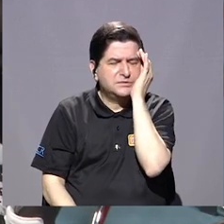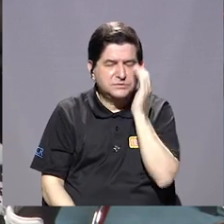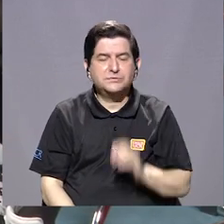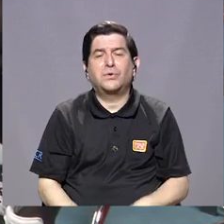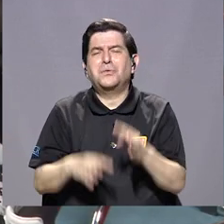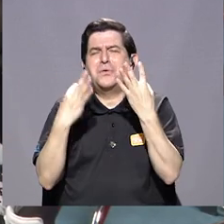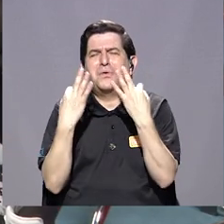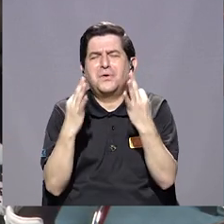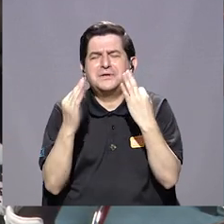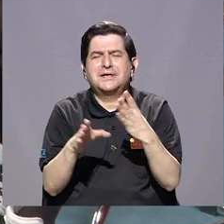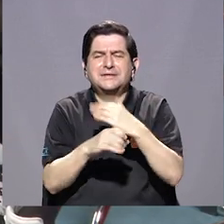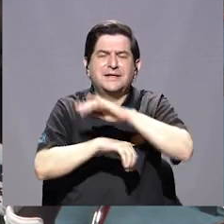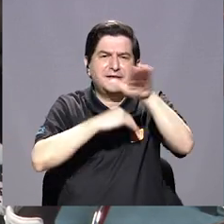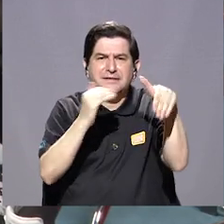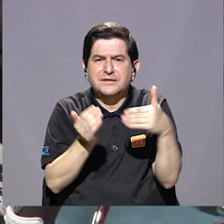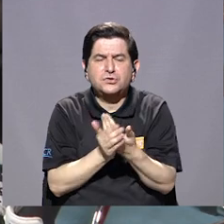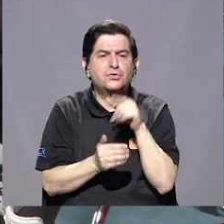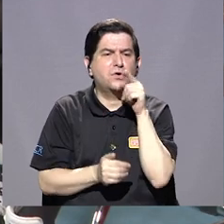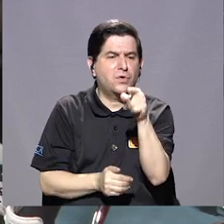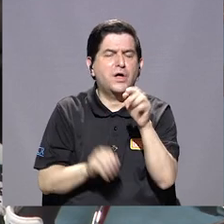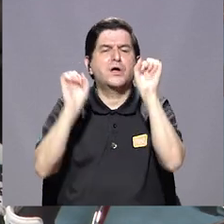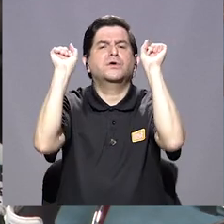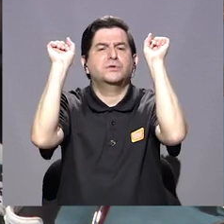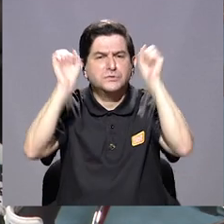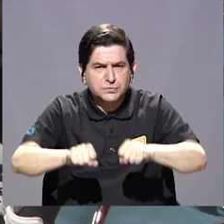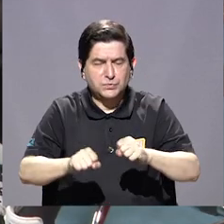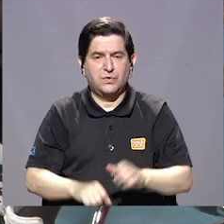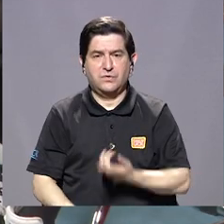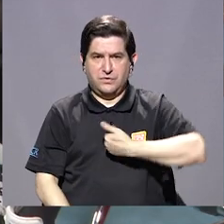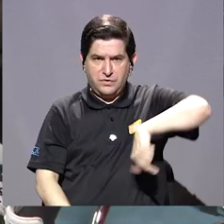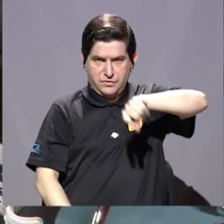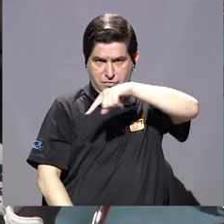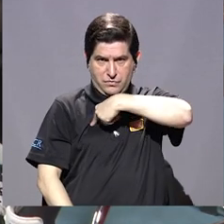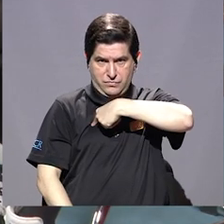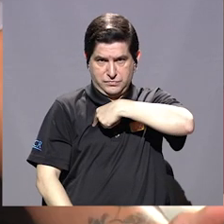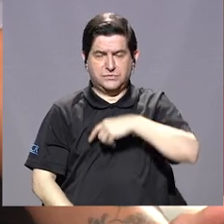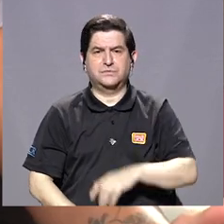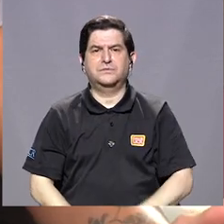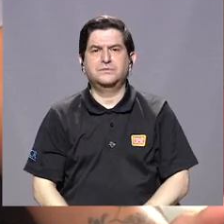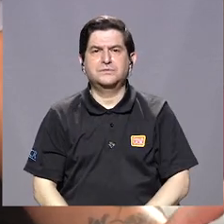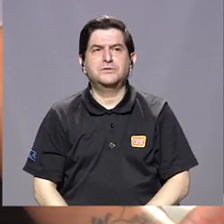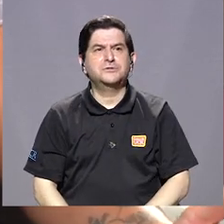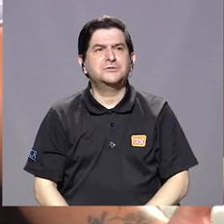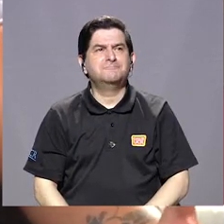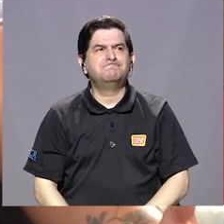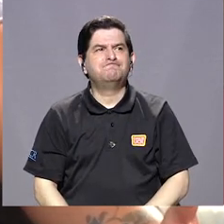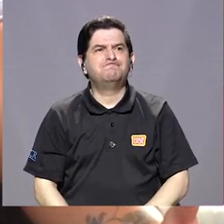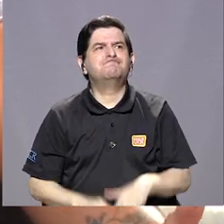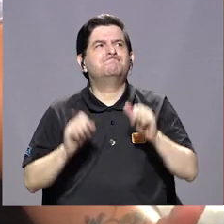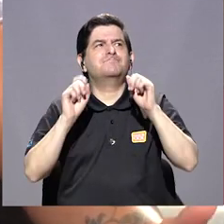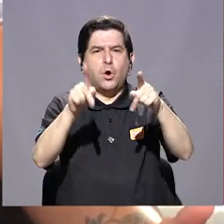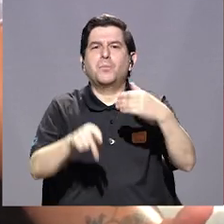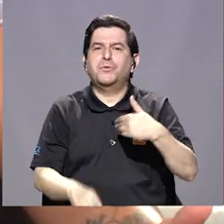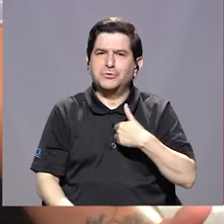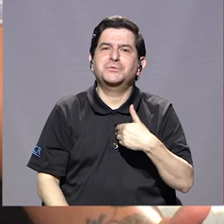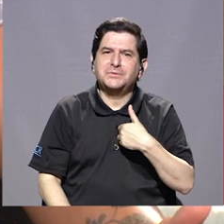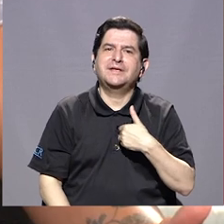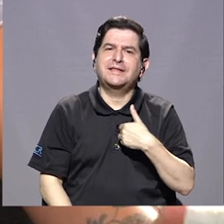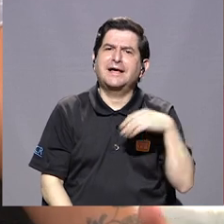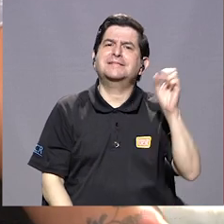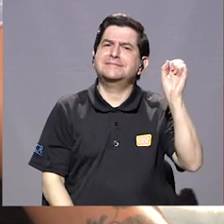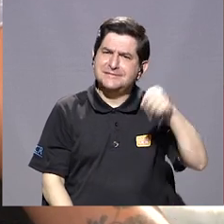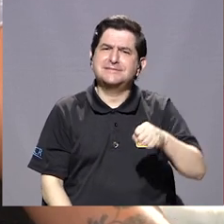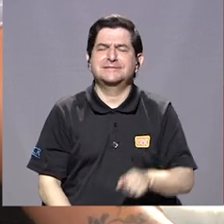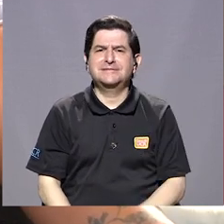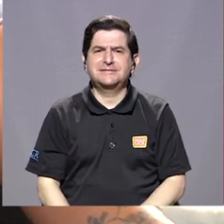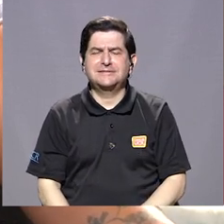hicieron todo lo que estuvo en sus manos para que nosotros tuviéramos la oportunidad